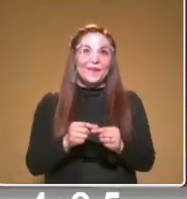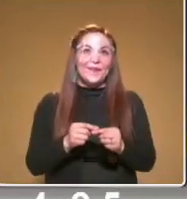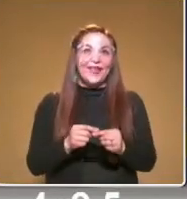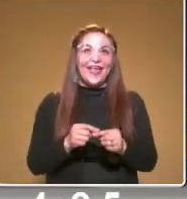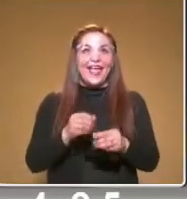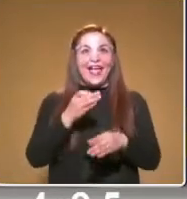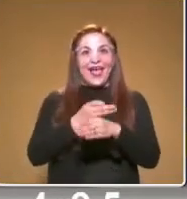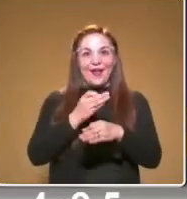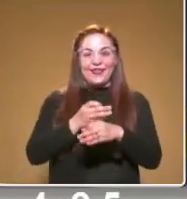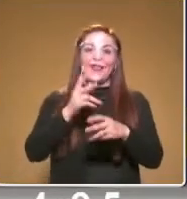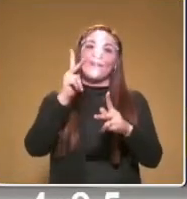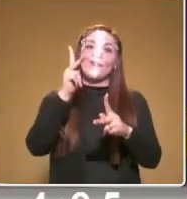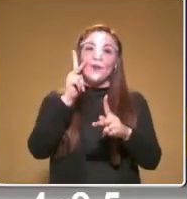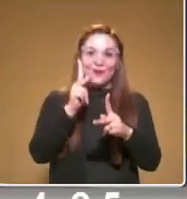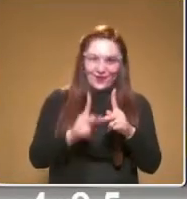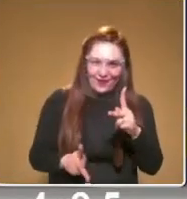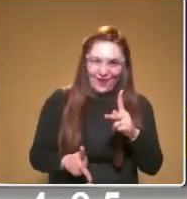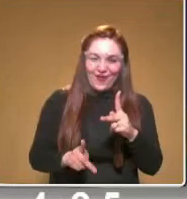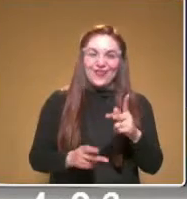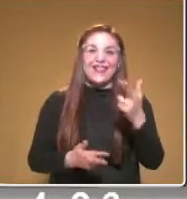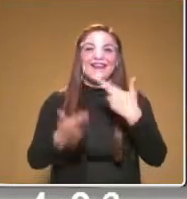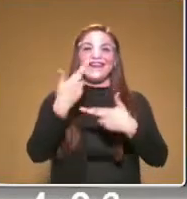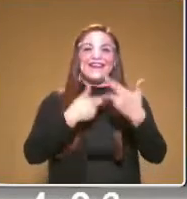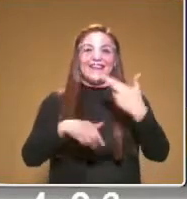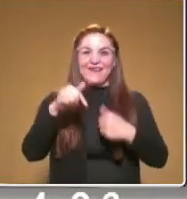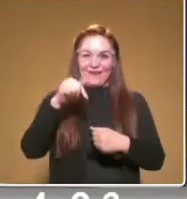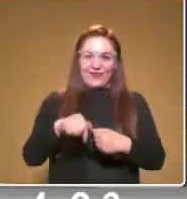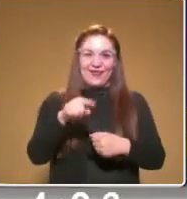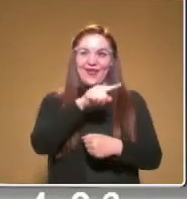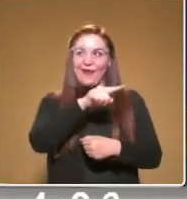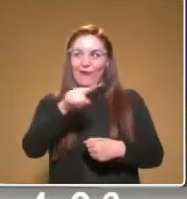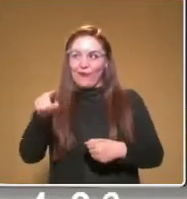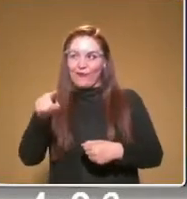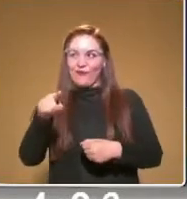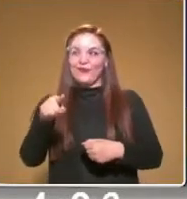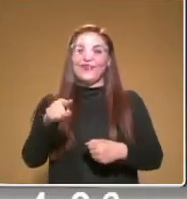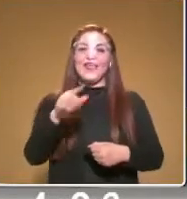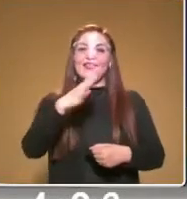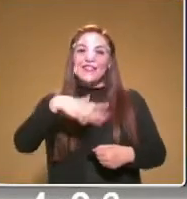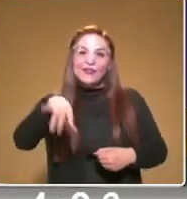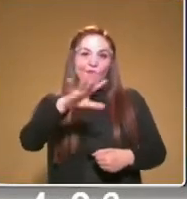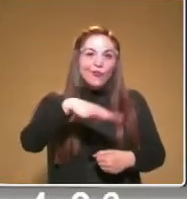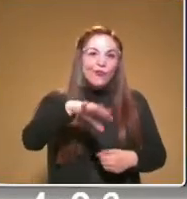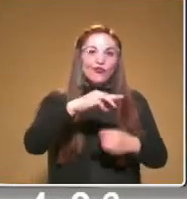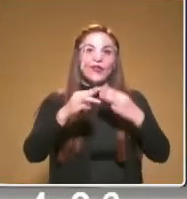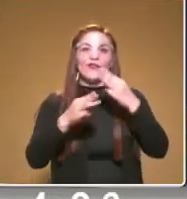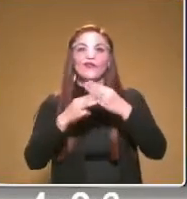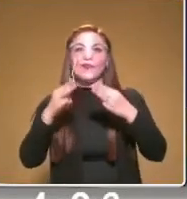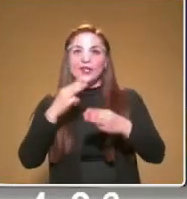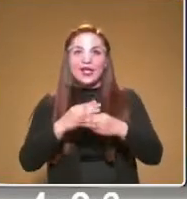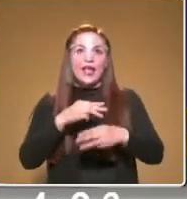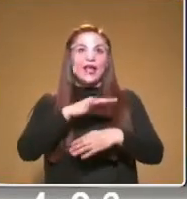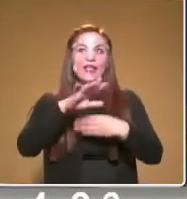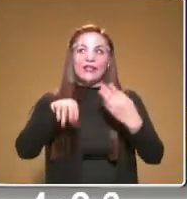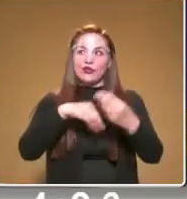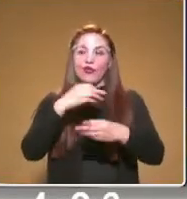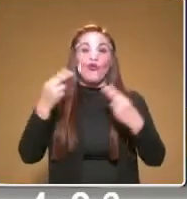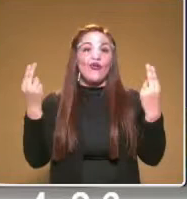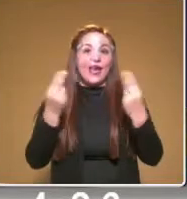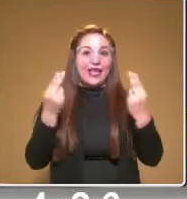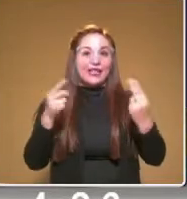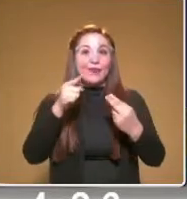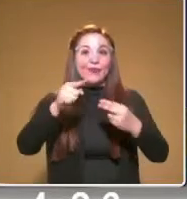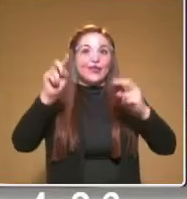momento de ir un corte, ¿verdad? Regresar en lo que los niños van buscando ahí, sus materiales y todo lo que vamos a ocupar, porque este